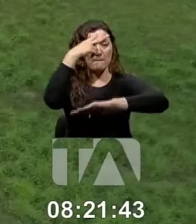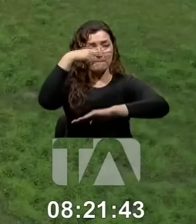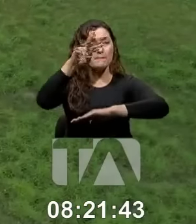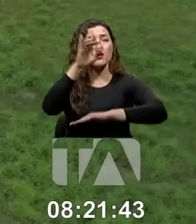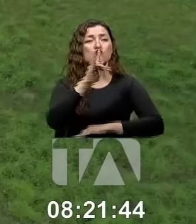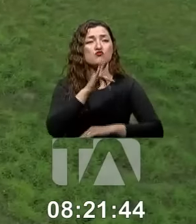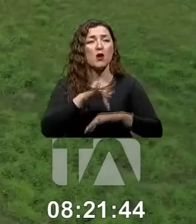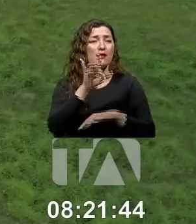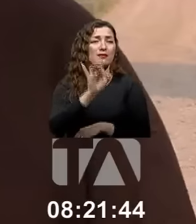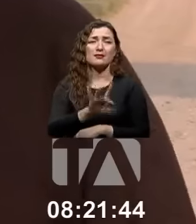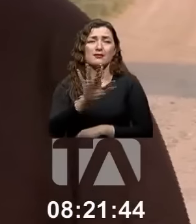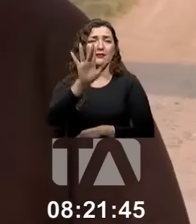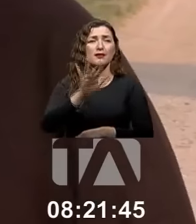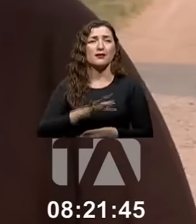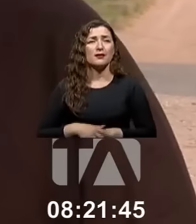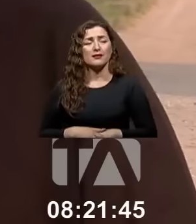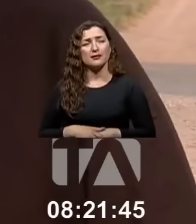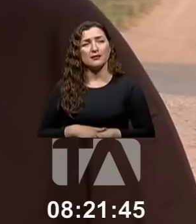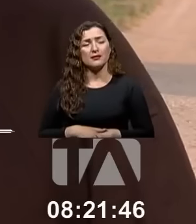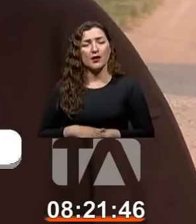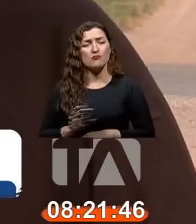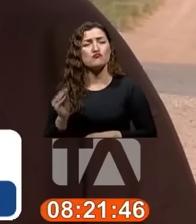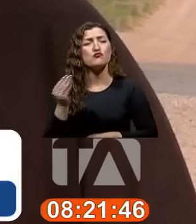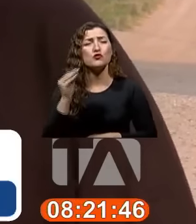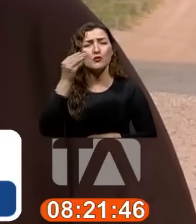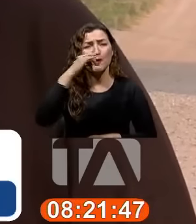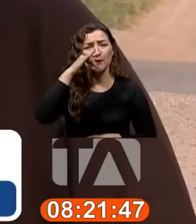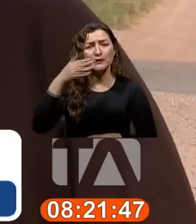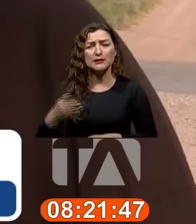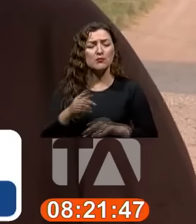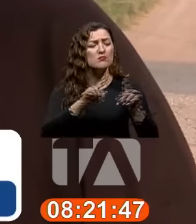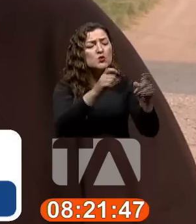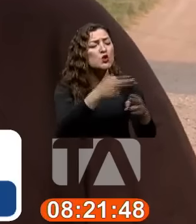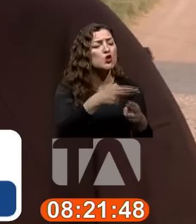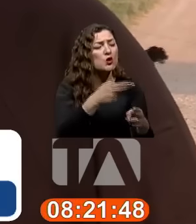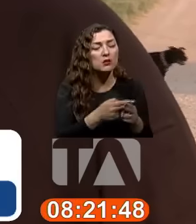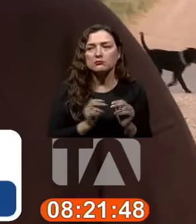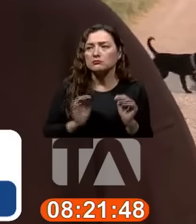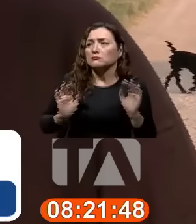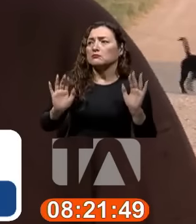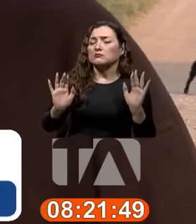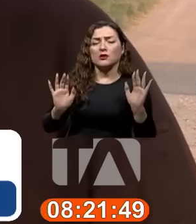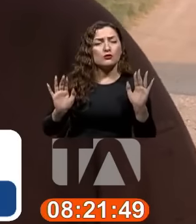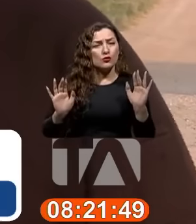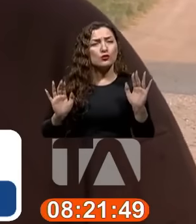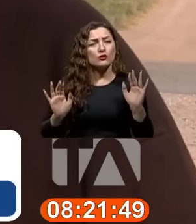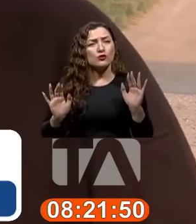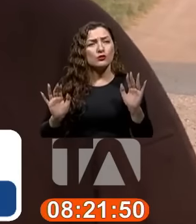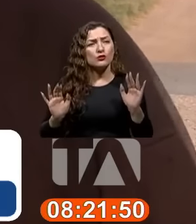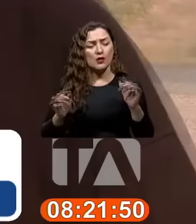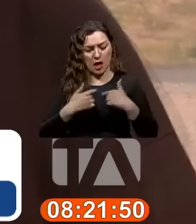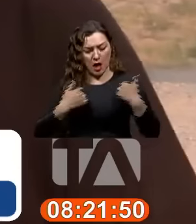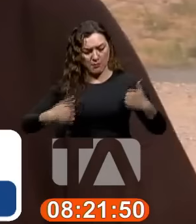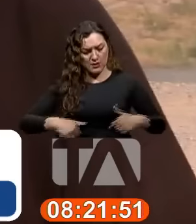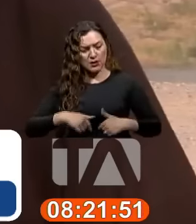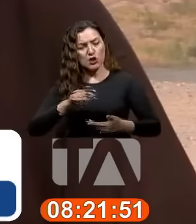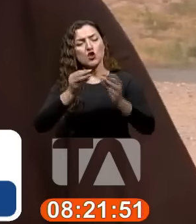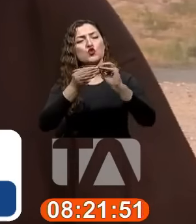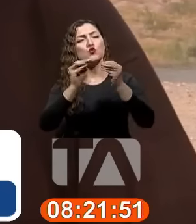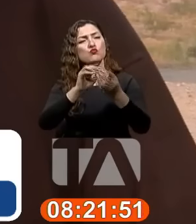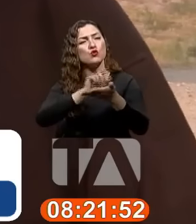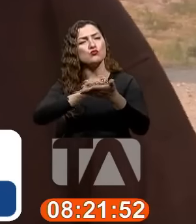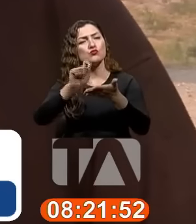y Estados Unidos. A veces vienen muy jóvenes que ni saben su nombre y tienen un número escrito en sus camisetas. La mayoría tiene